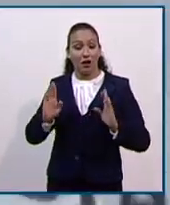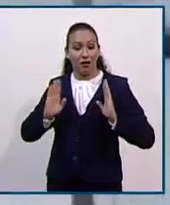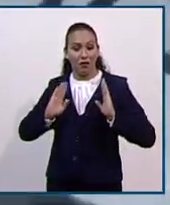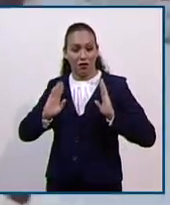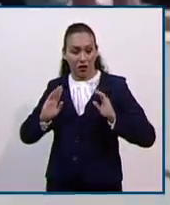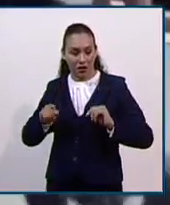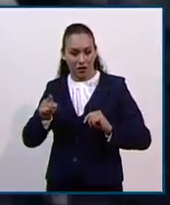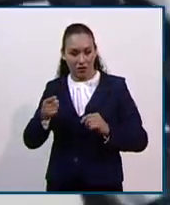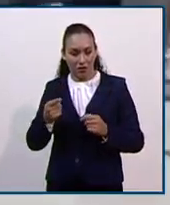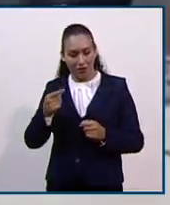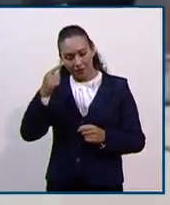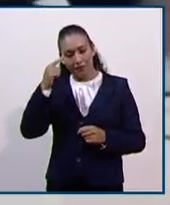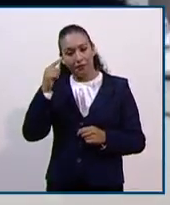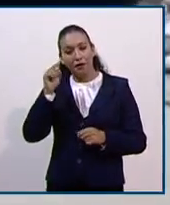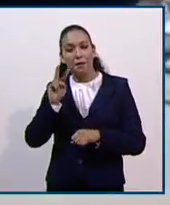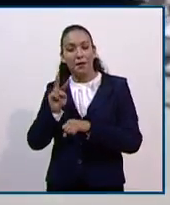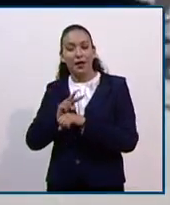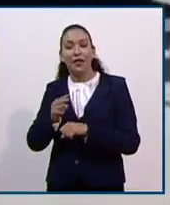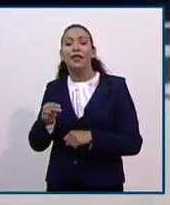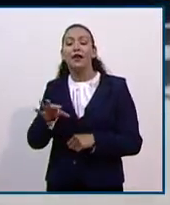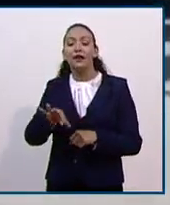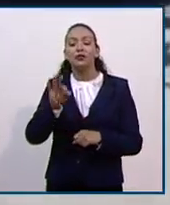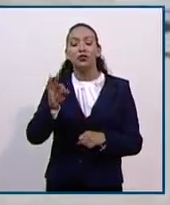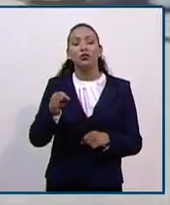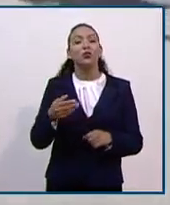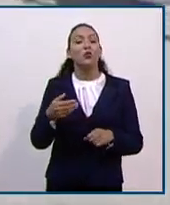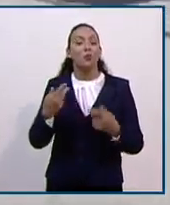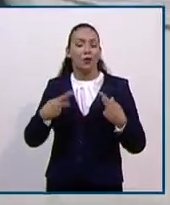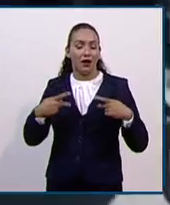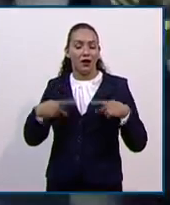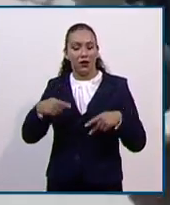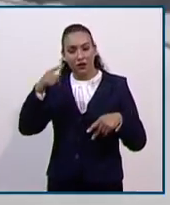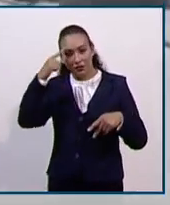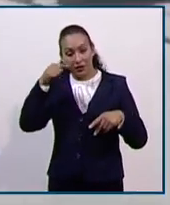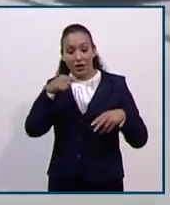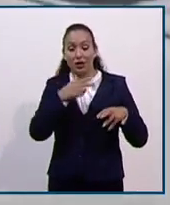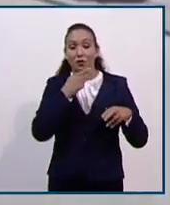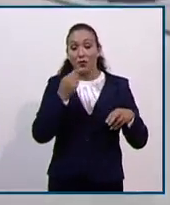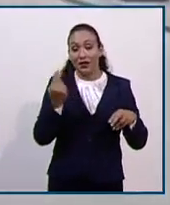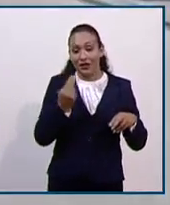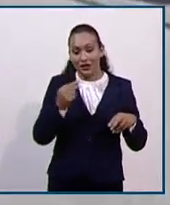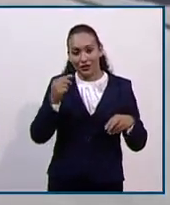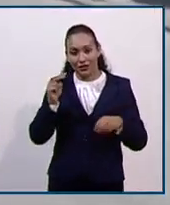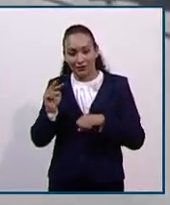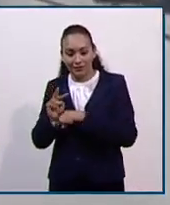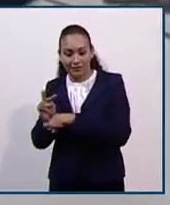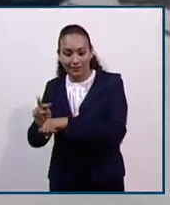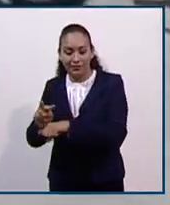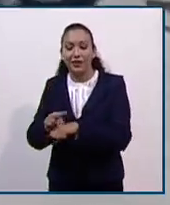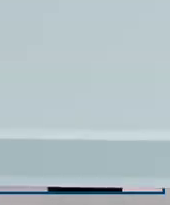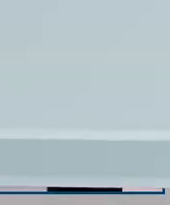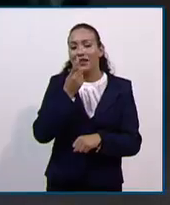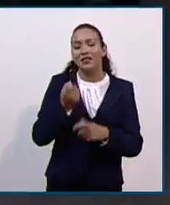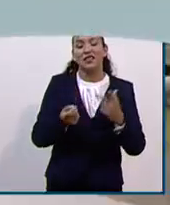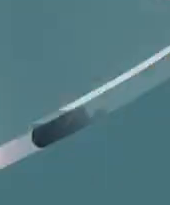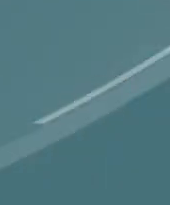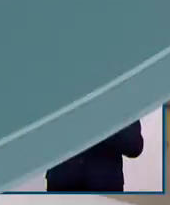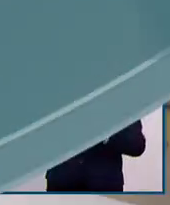Nacional quien decidió el número de elementos que, según el funcionario, es de 10 agentes.